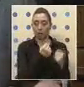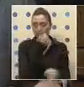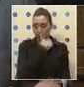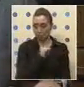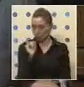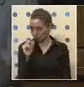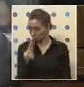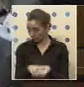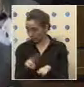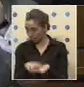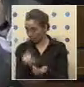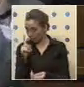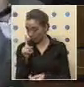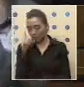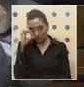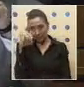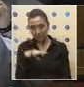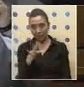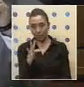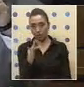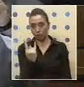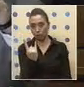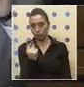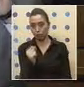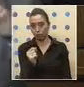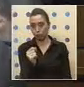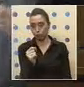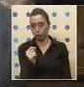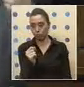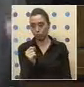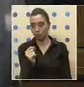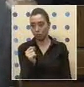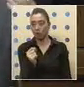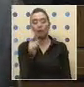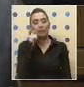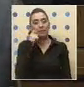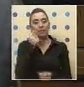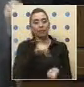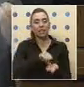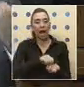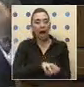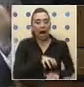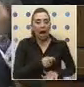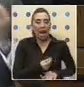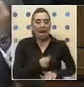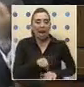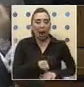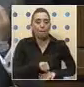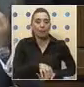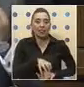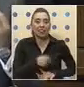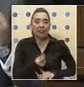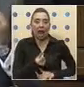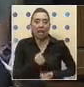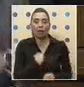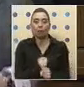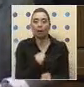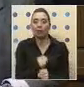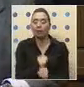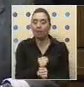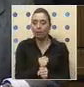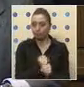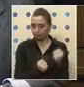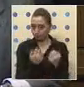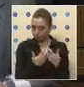verdad. Y saben que el FUT es capital de trabajo. Saben que el FUT es capital de trabajo para